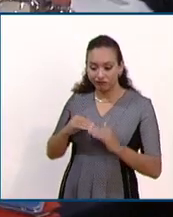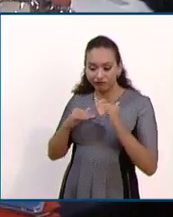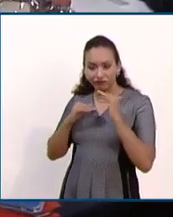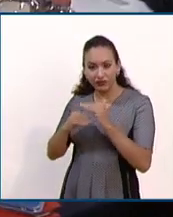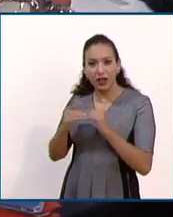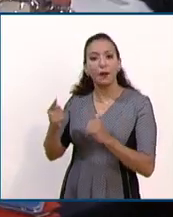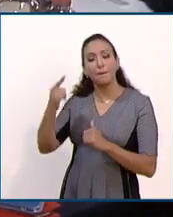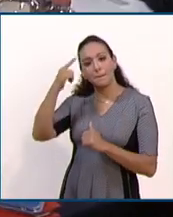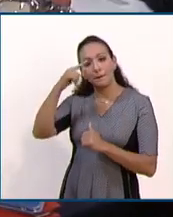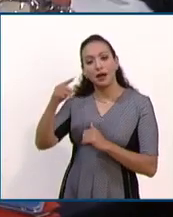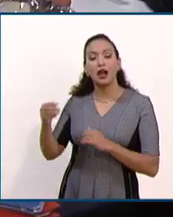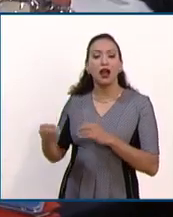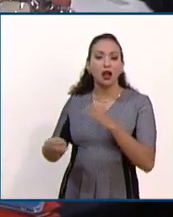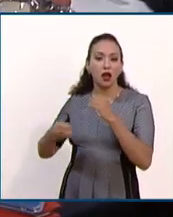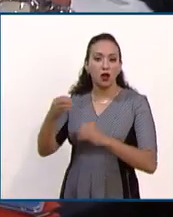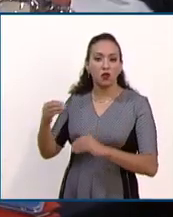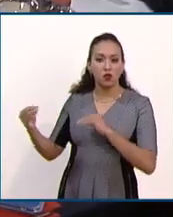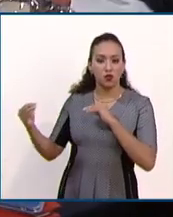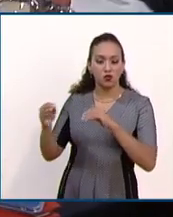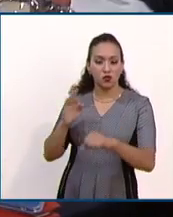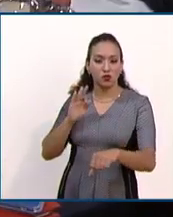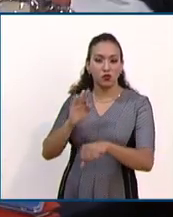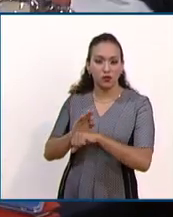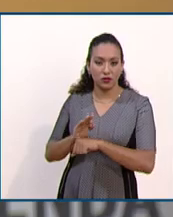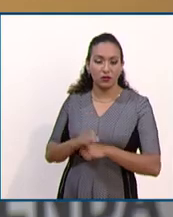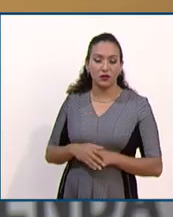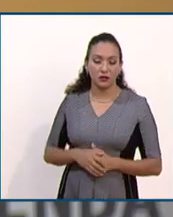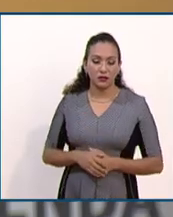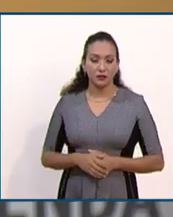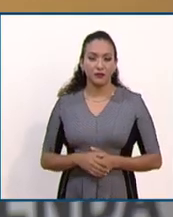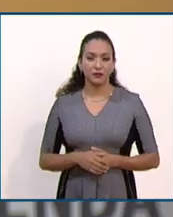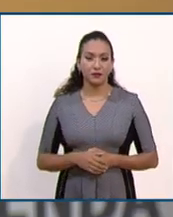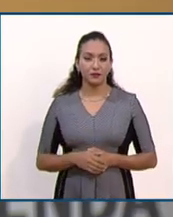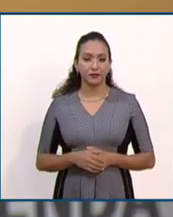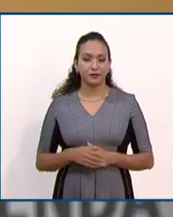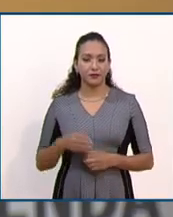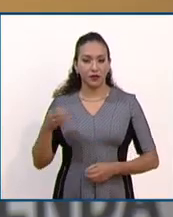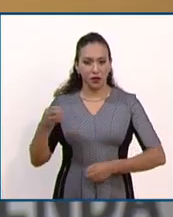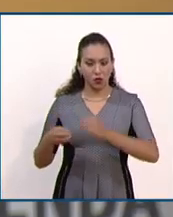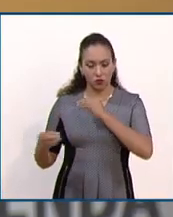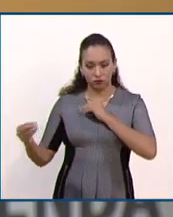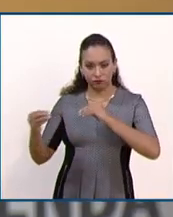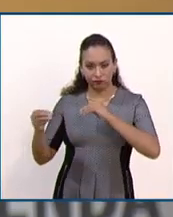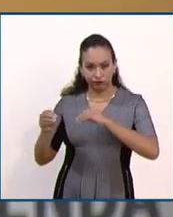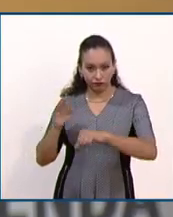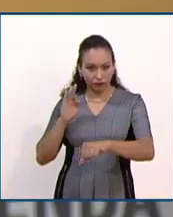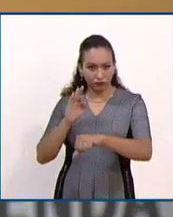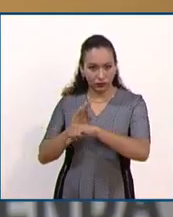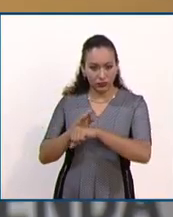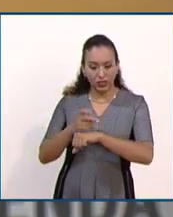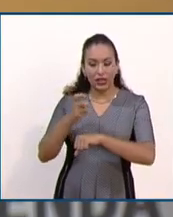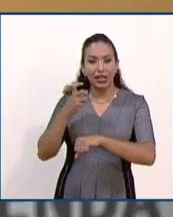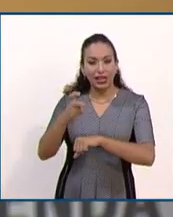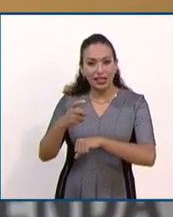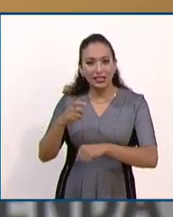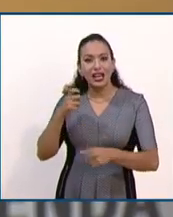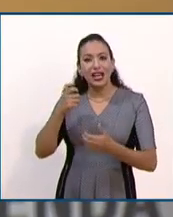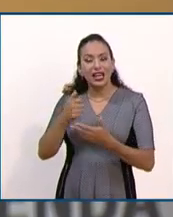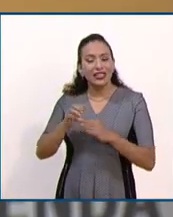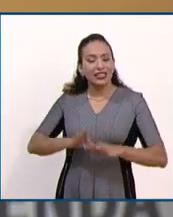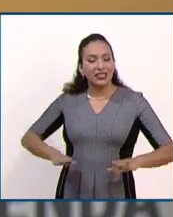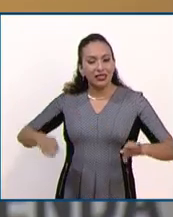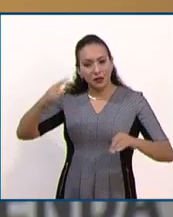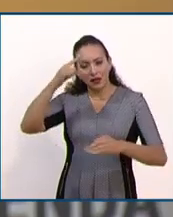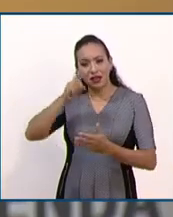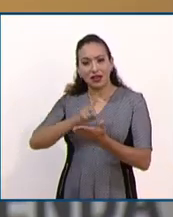imponer al juicio de amparo en materia de suspensión. El juicio de amparo es la garantía judicial por antonomasia de